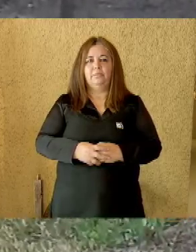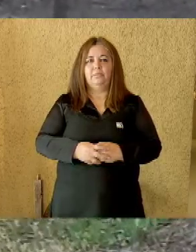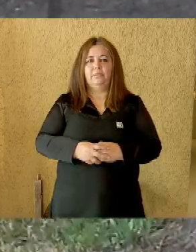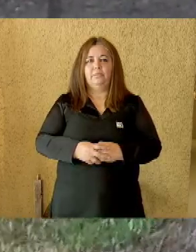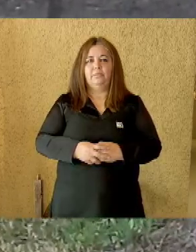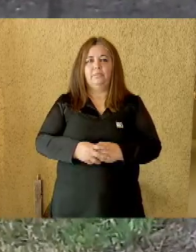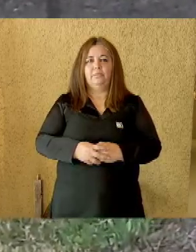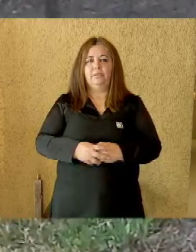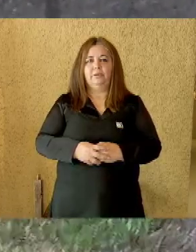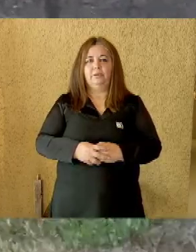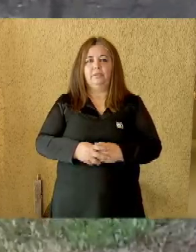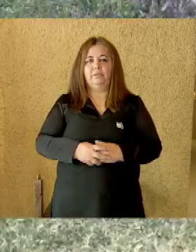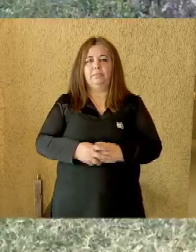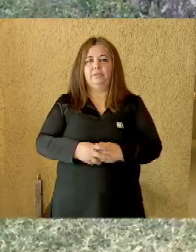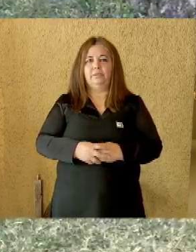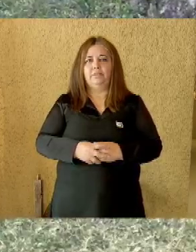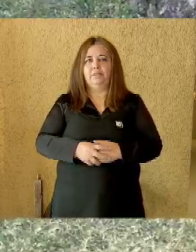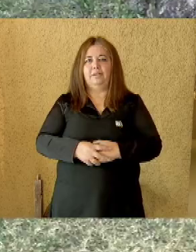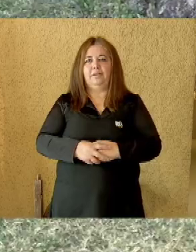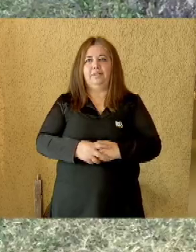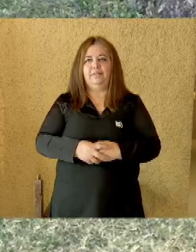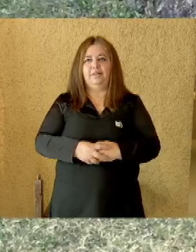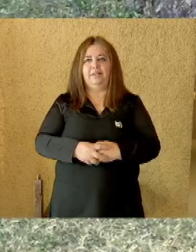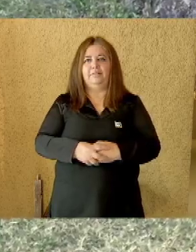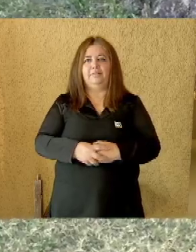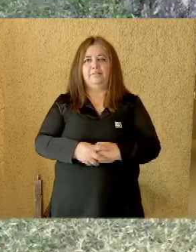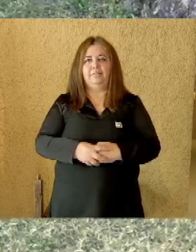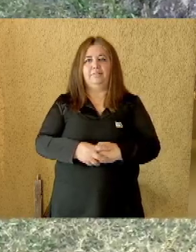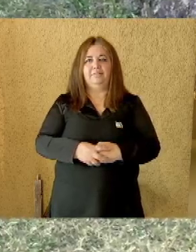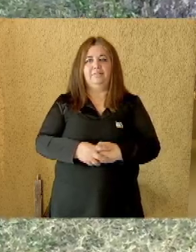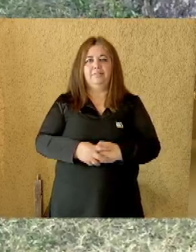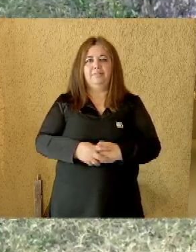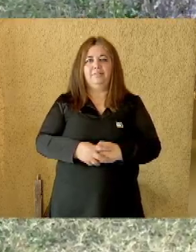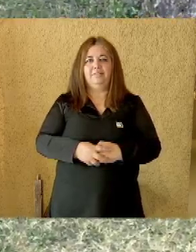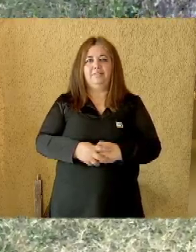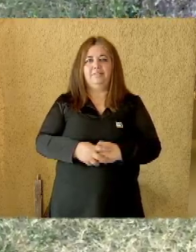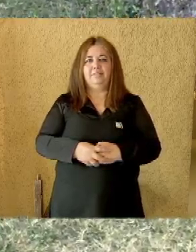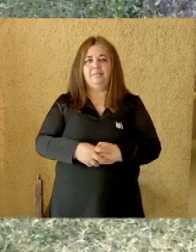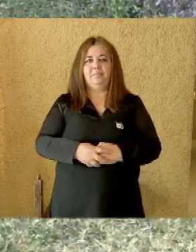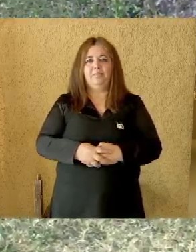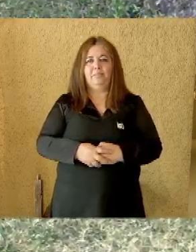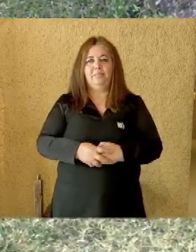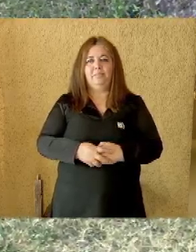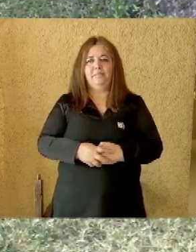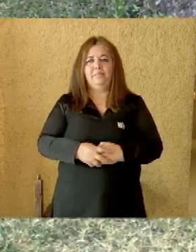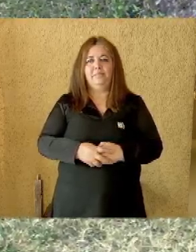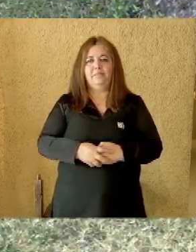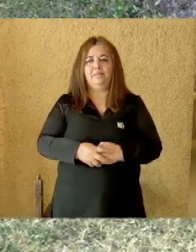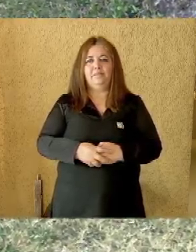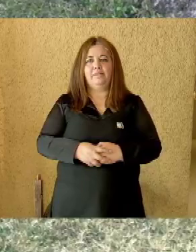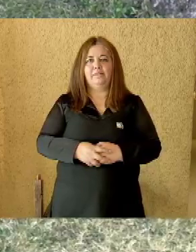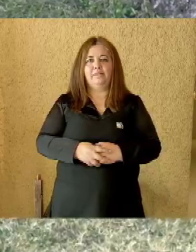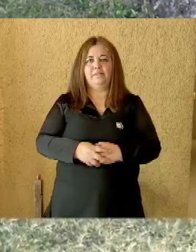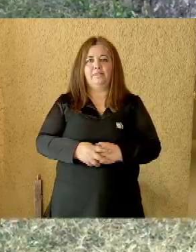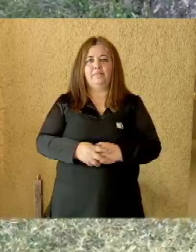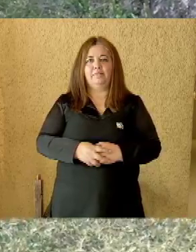ahí cuando había una sementera, y por ahí de